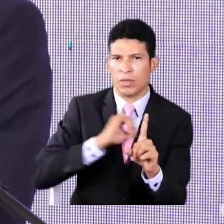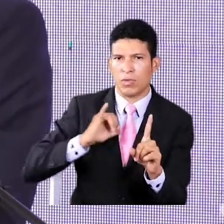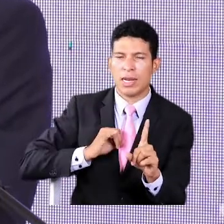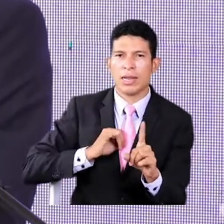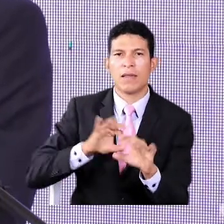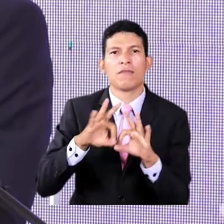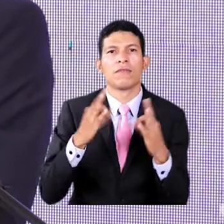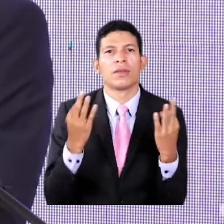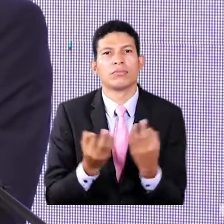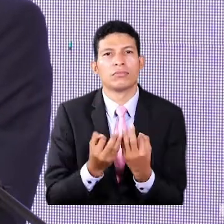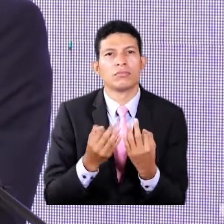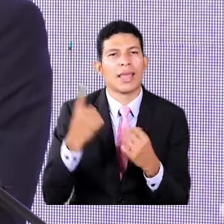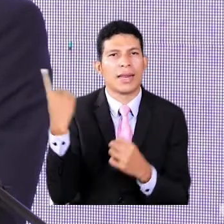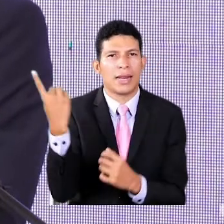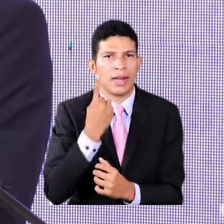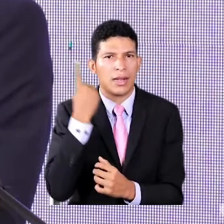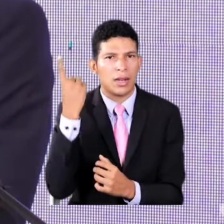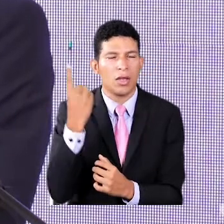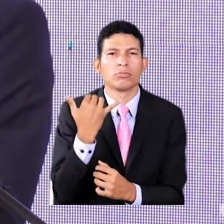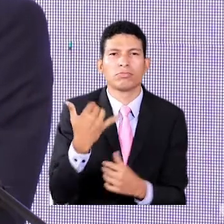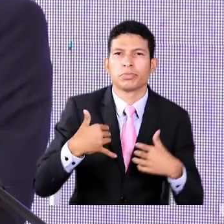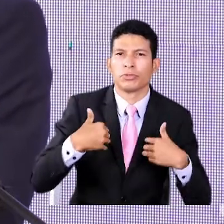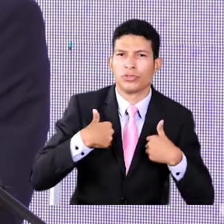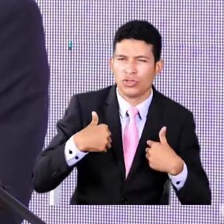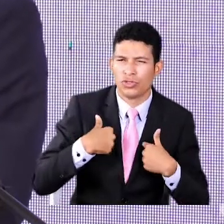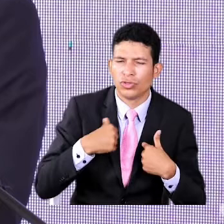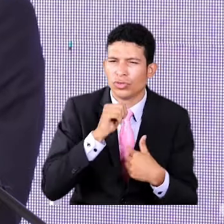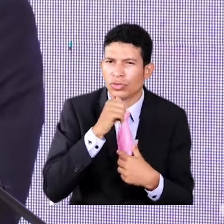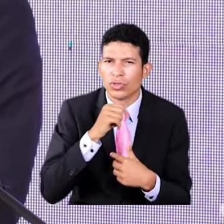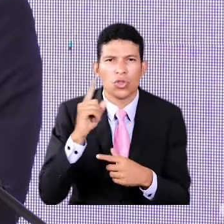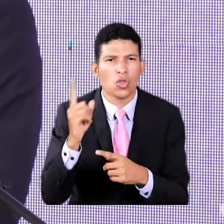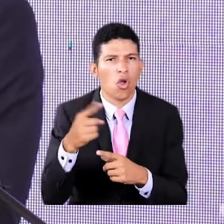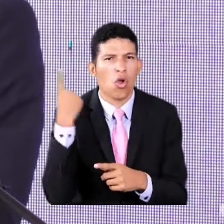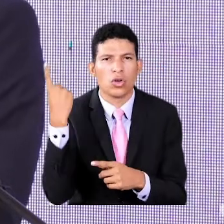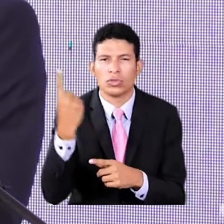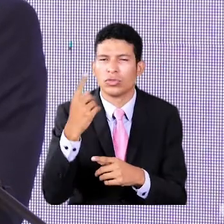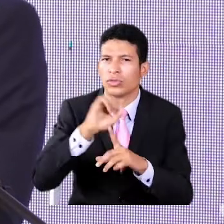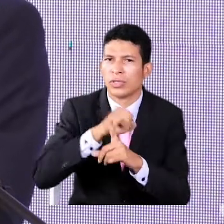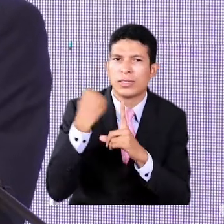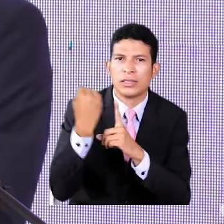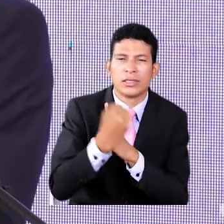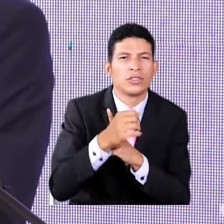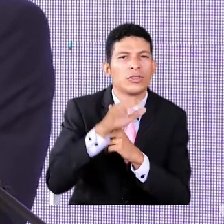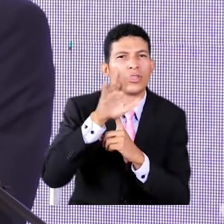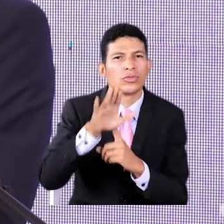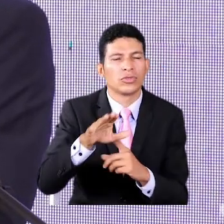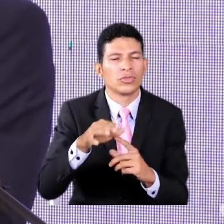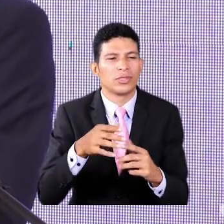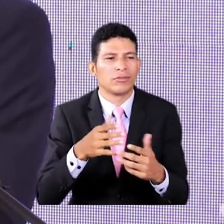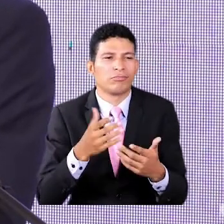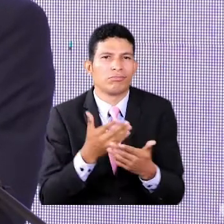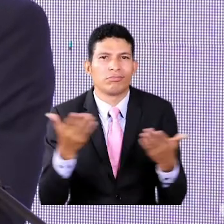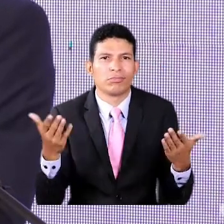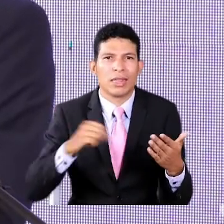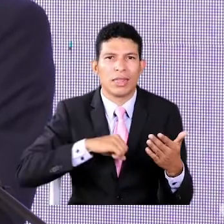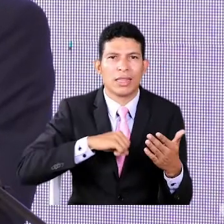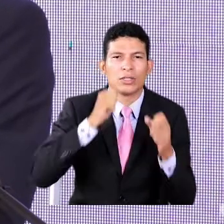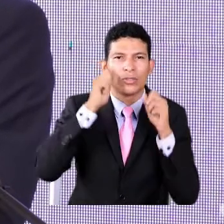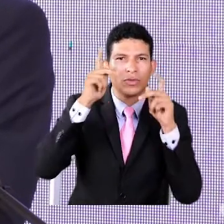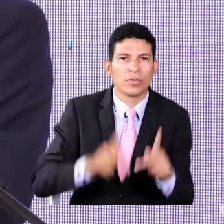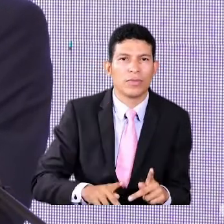y colectivos que sufre toda la sociedad causados por las violaciones de derechos humanos y las infracciones al derecho internacional